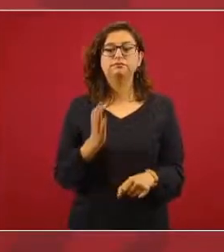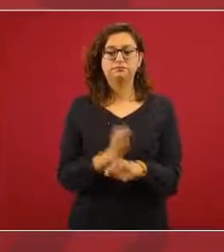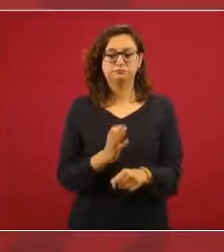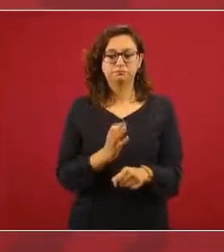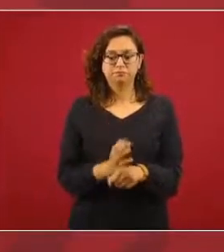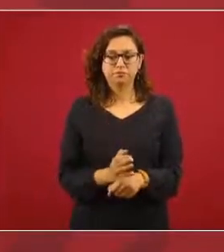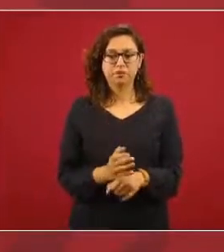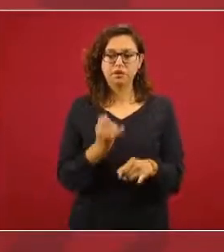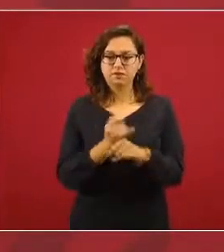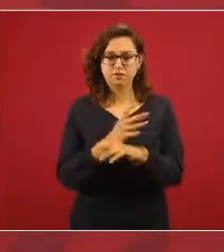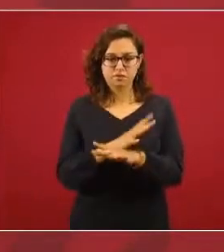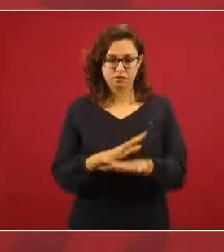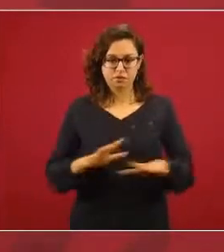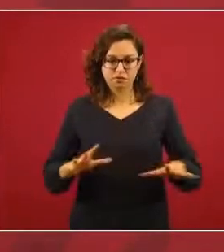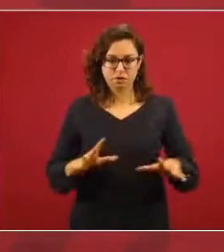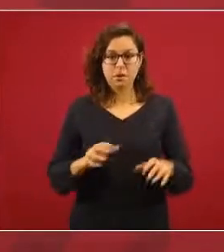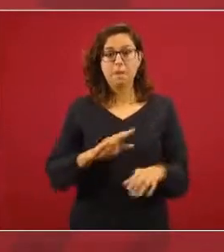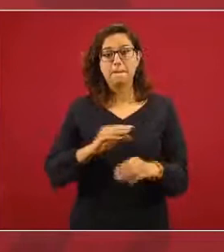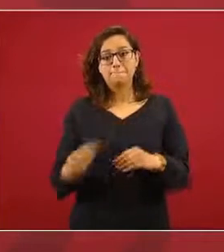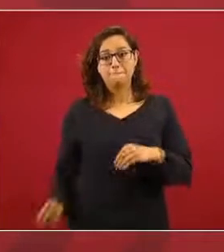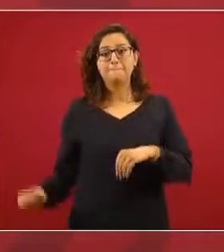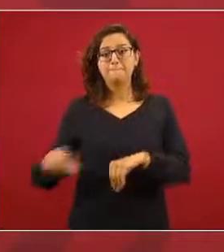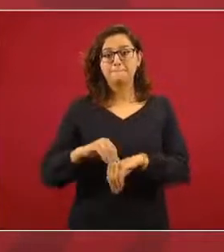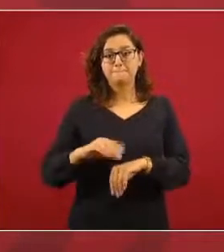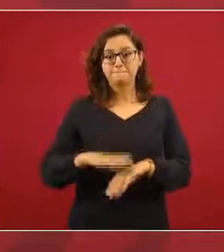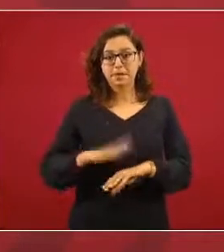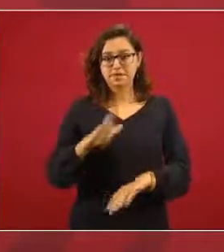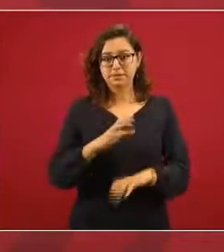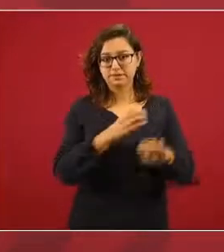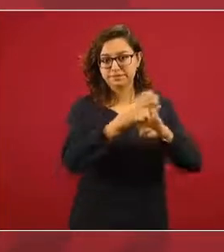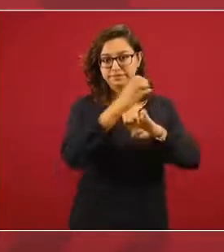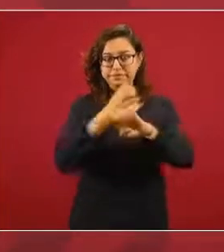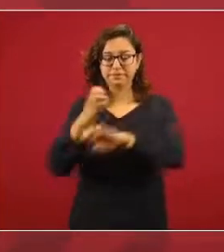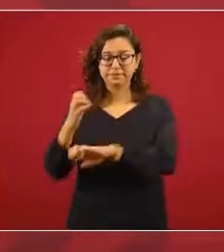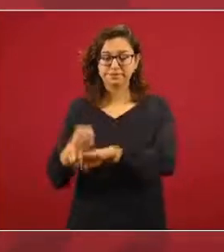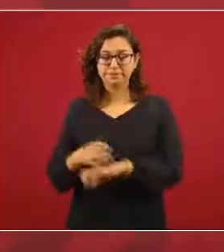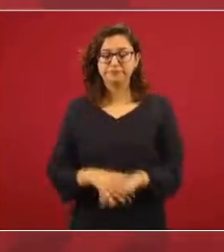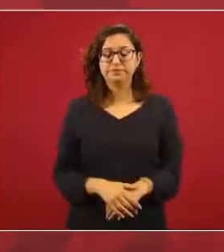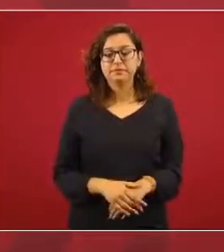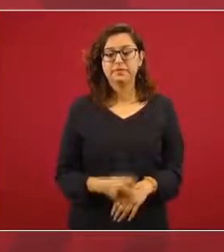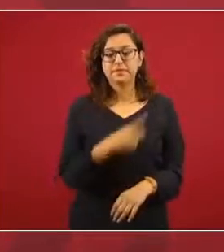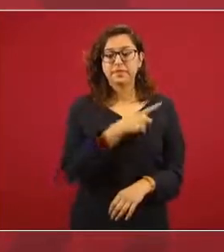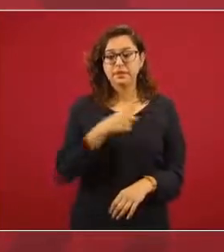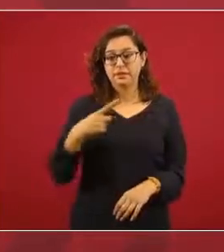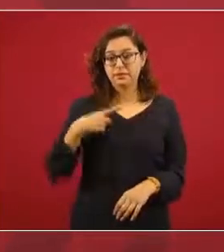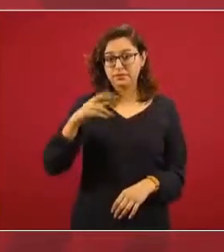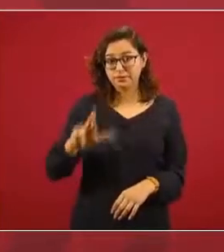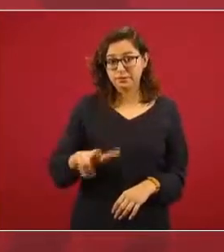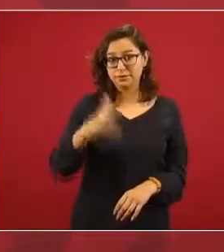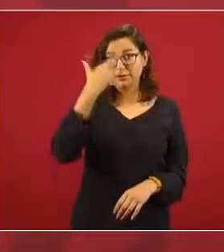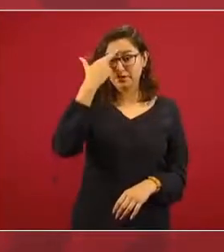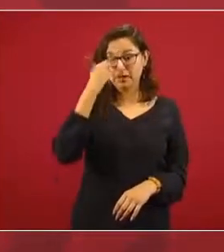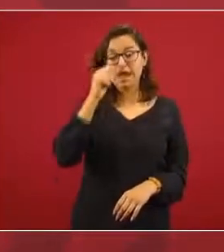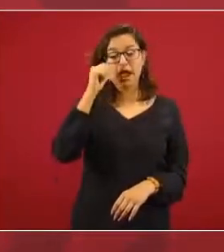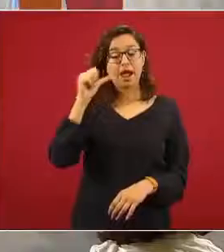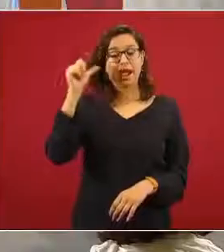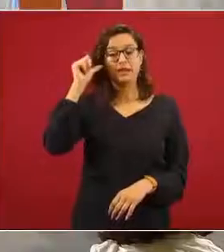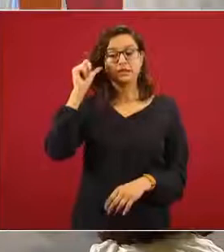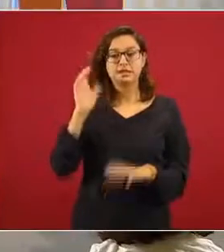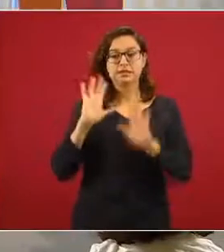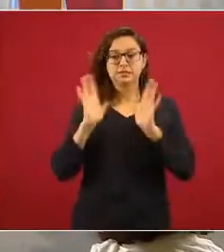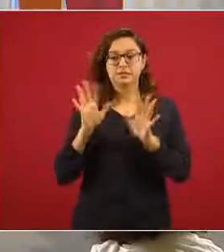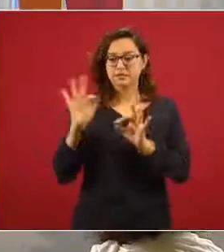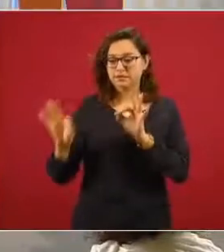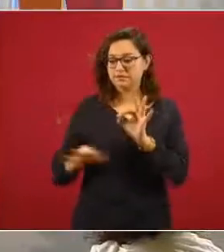detalles estatales. Aquí tenemos un recordatorio, estamos en el día 100, ayer por la tarde estamos en el día 100, hoy